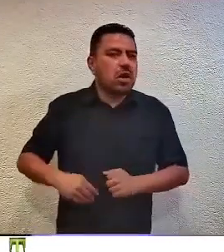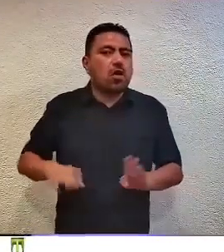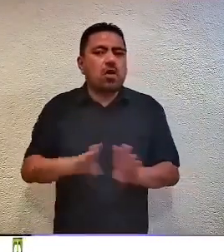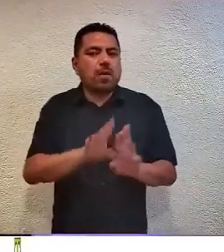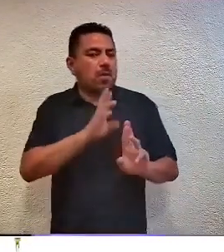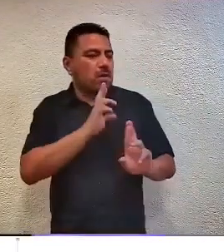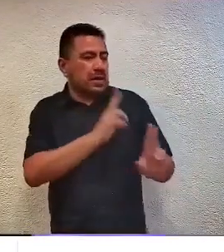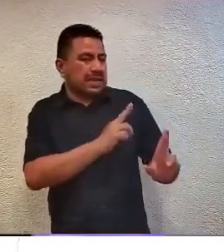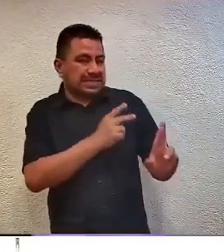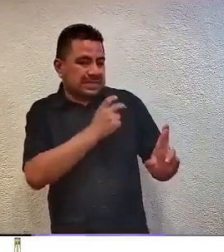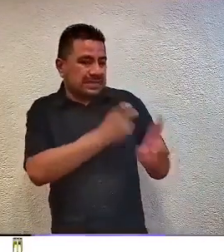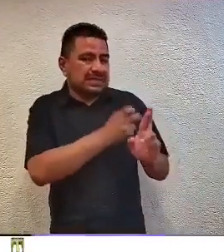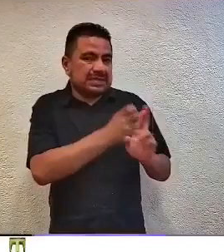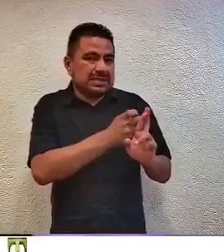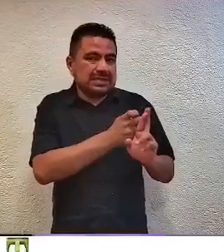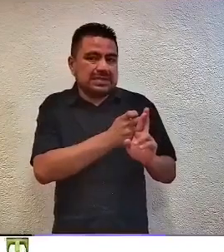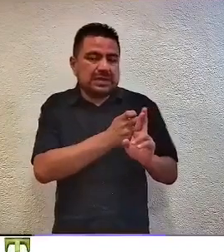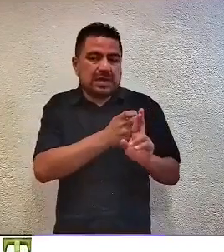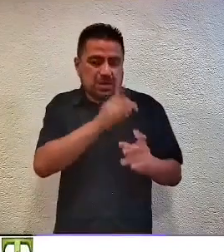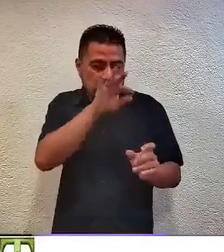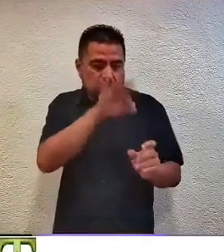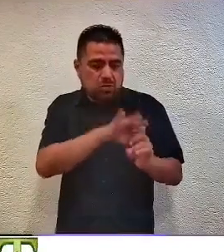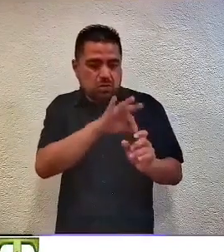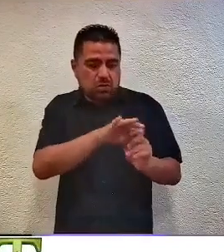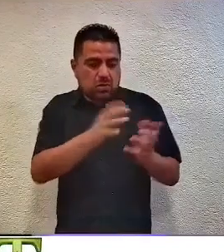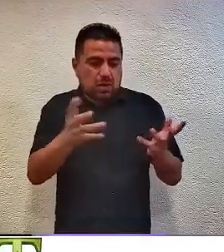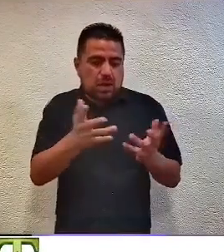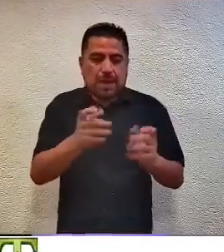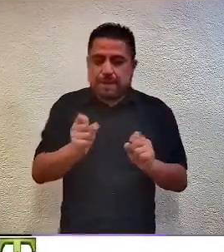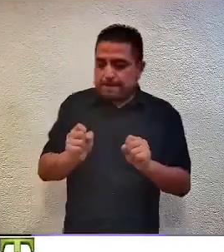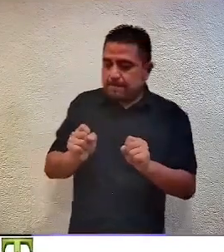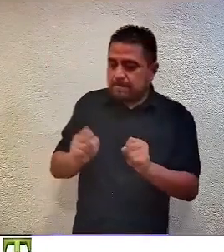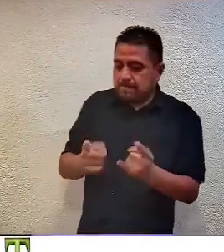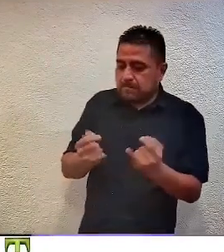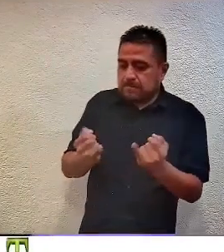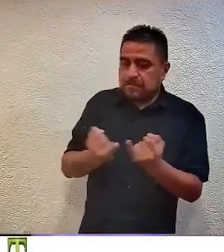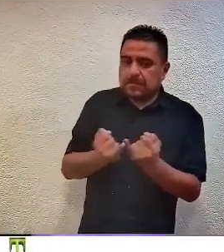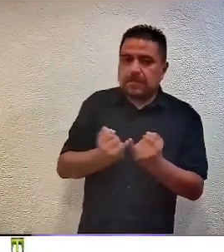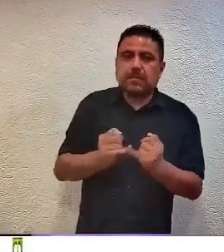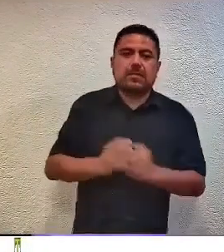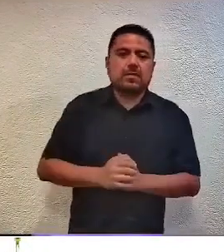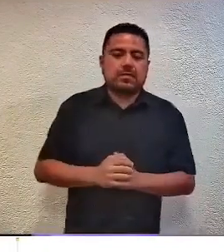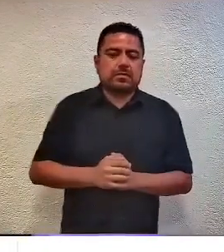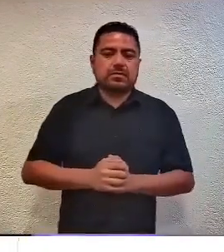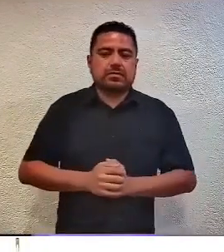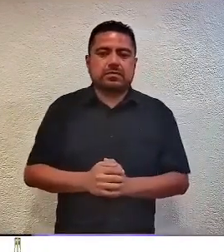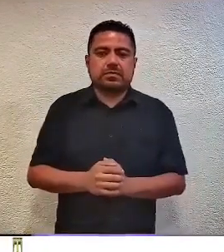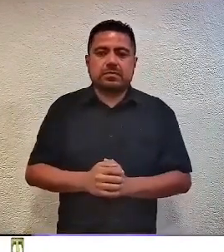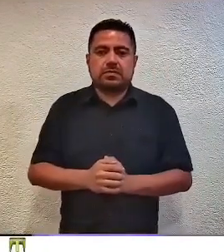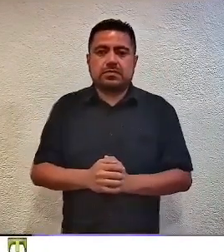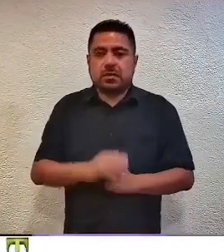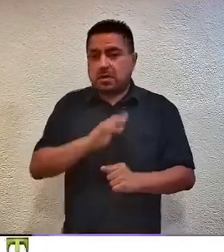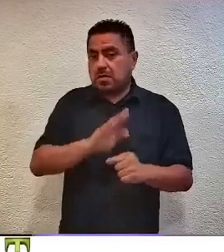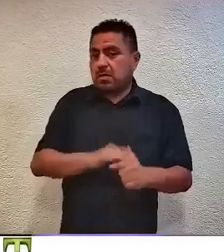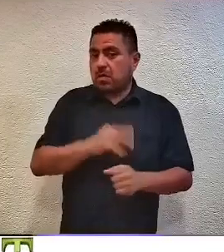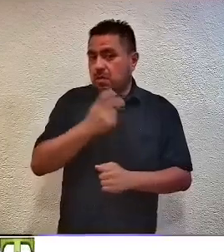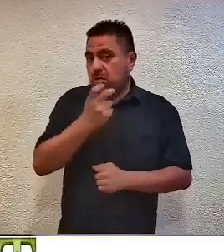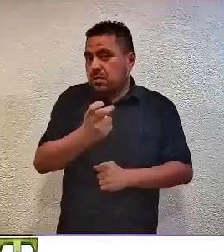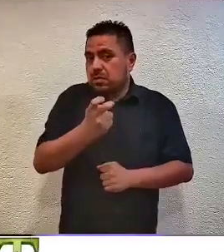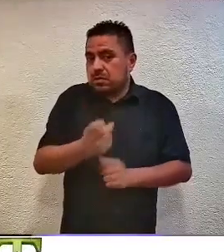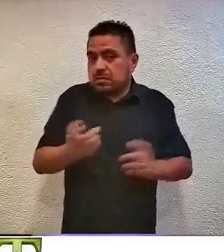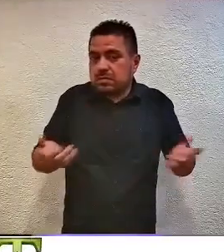de los votos emitidos en la misma. Y por tanto,